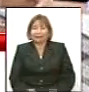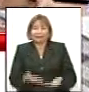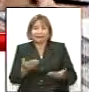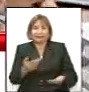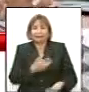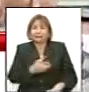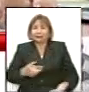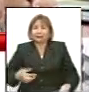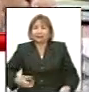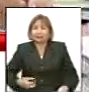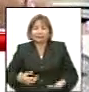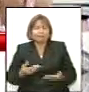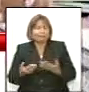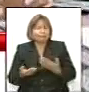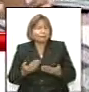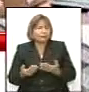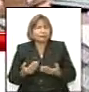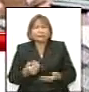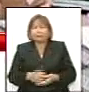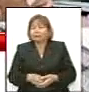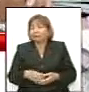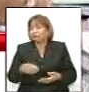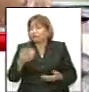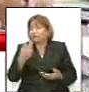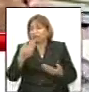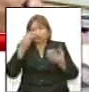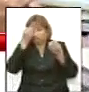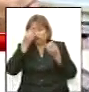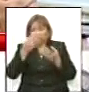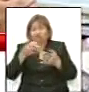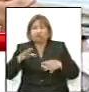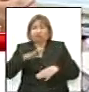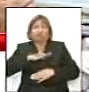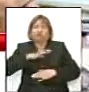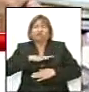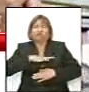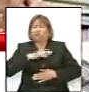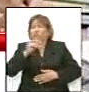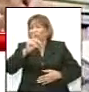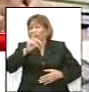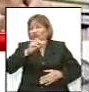Presidente, un poco desconforme con este plan,